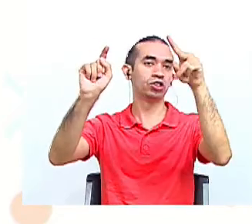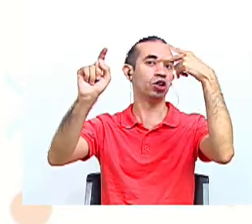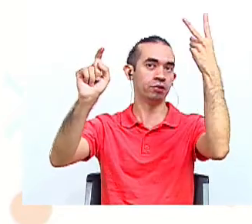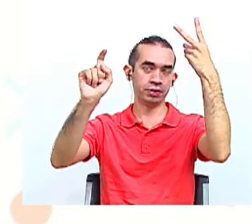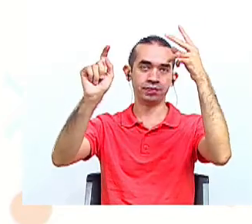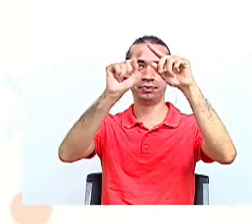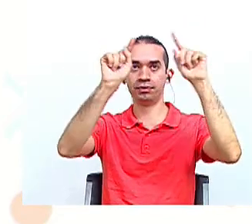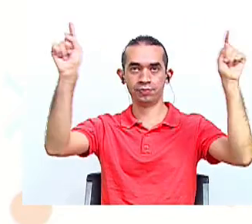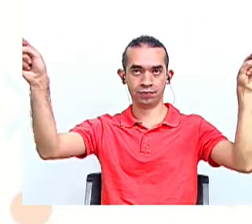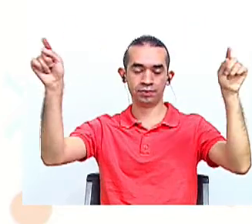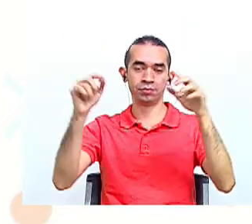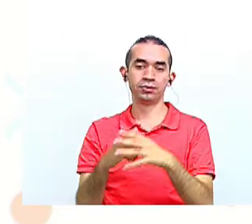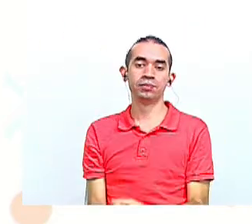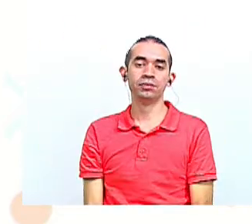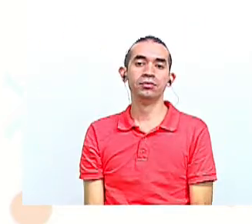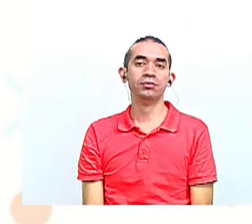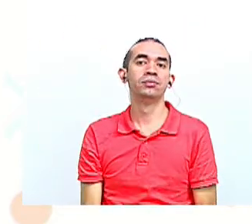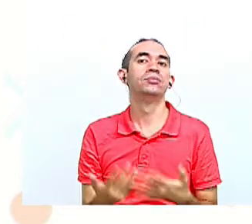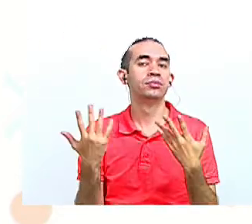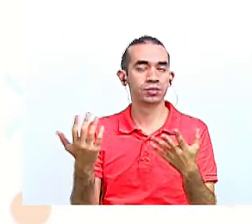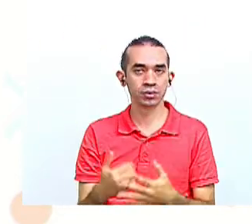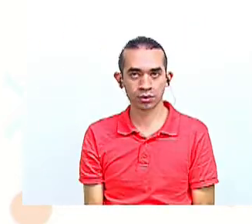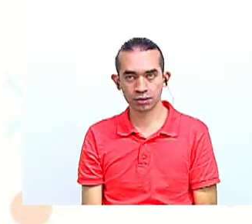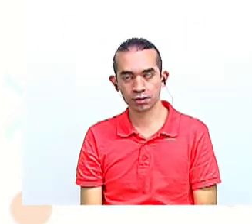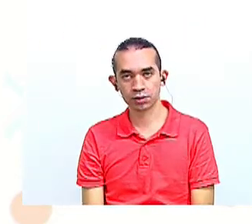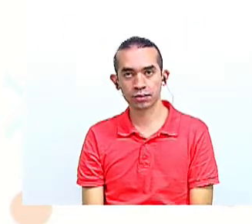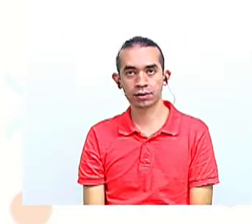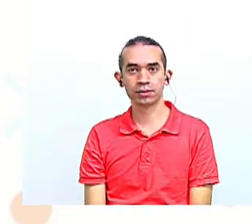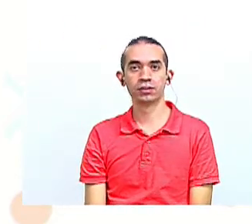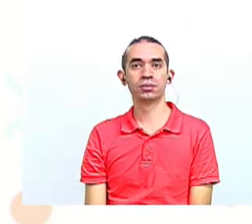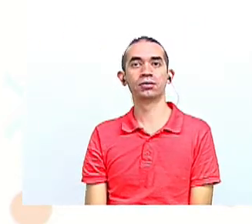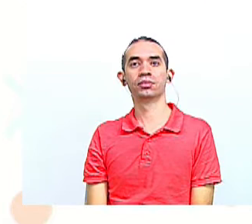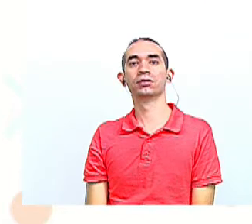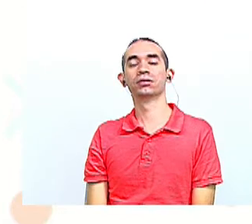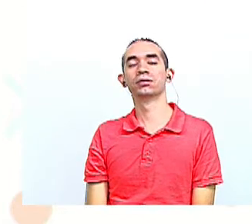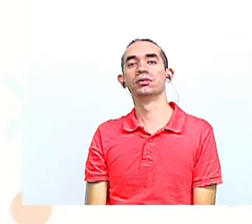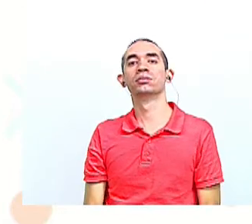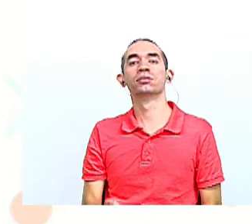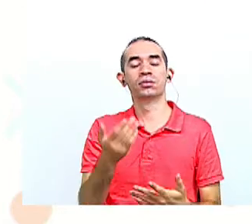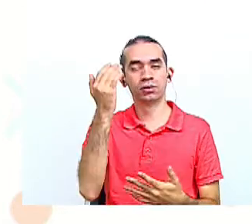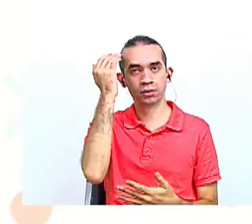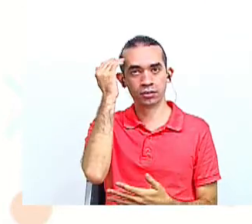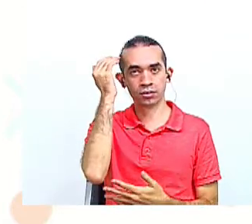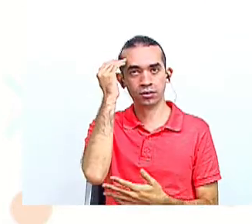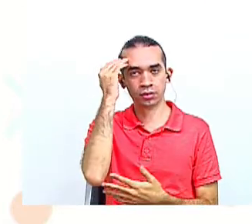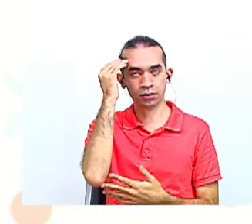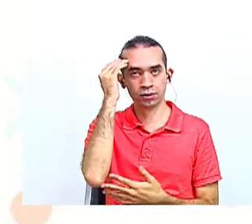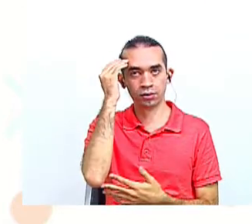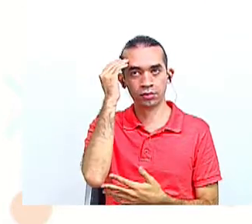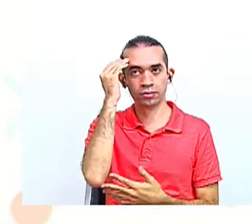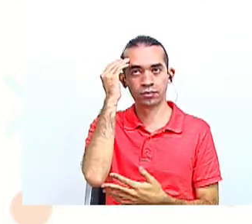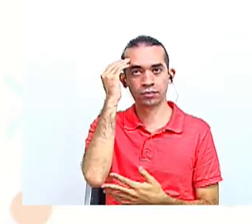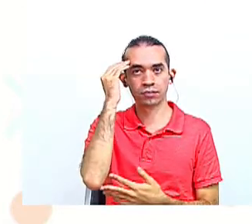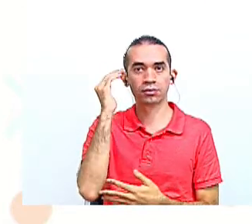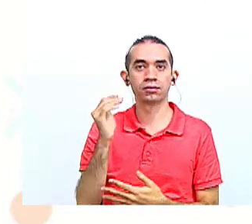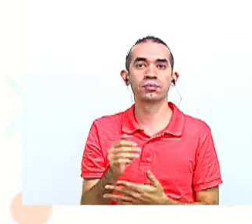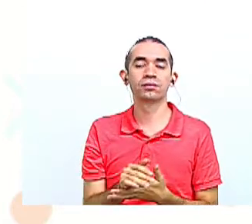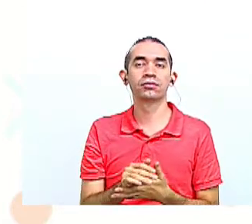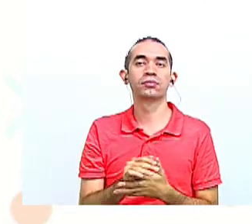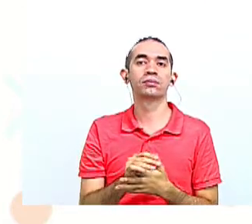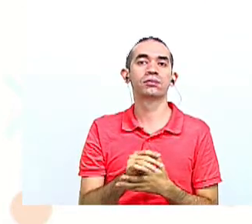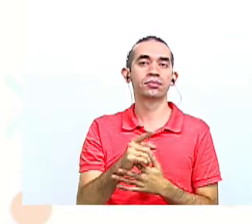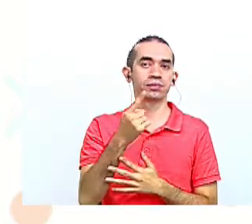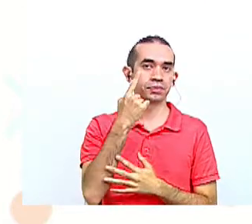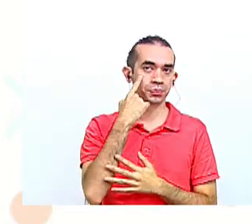2. Y entonces, si tenemos que la medida del ángulo EAF